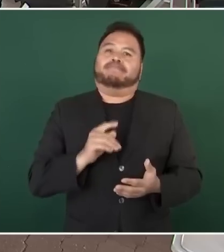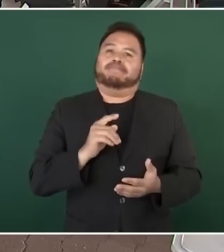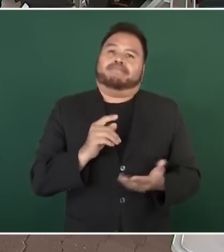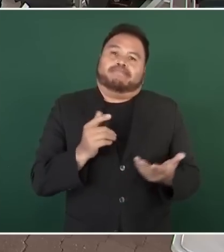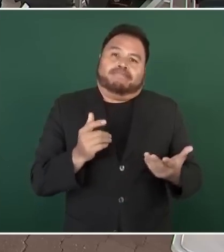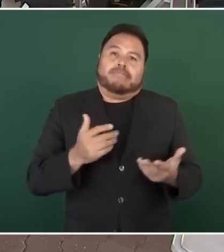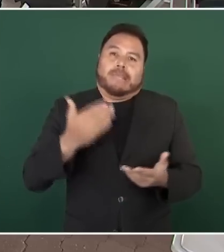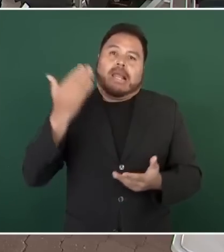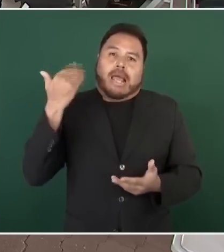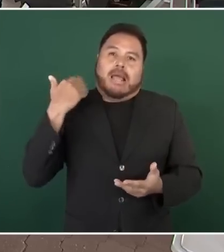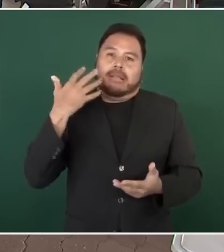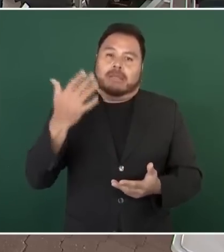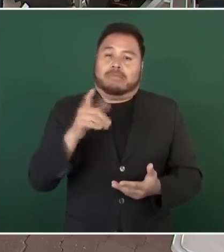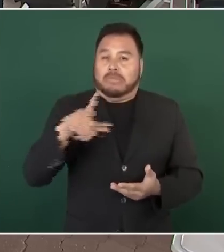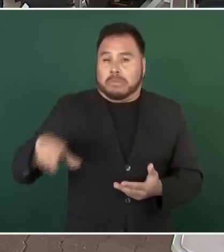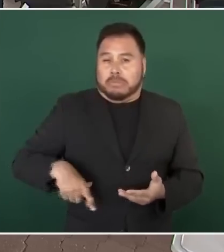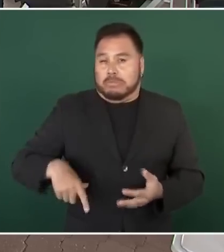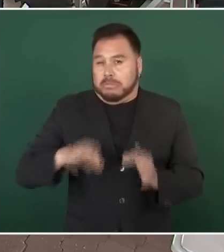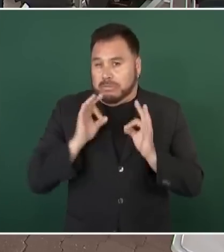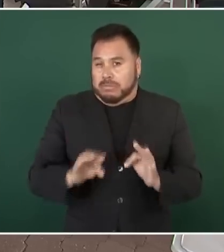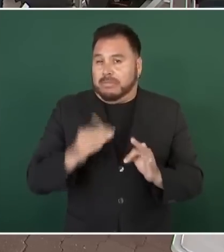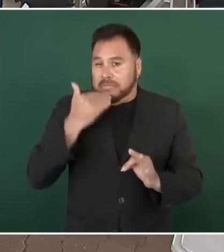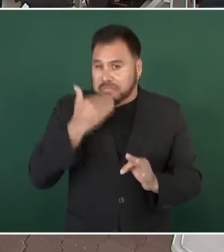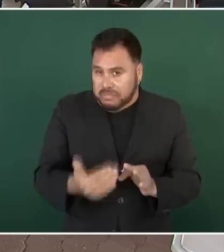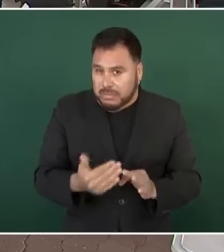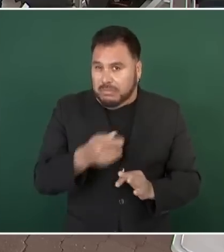habido en ese entonces un buen gobierno,